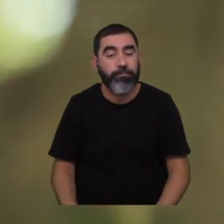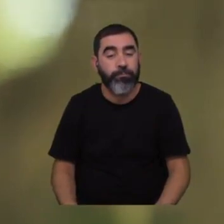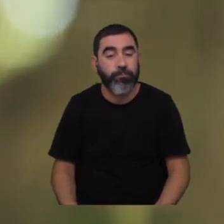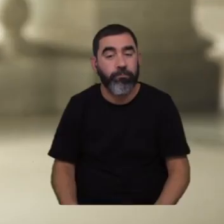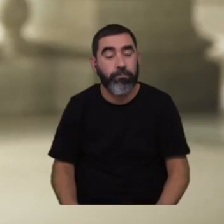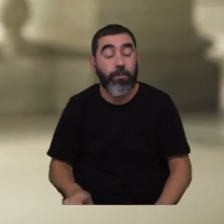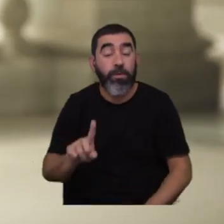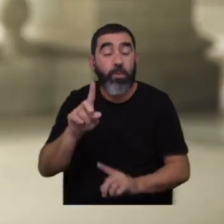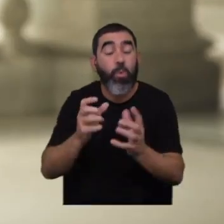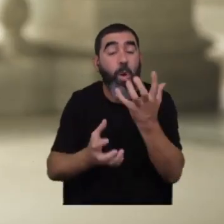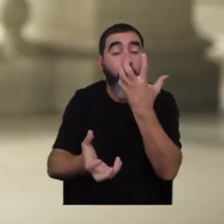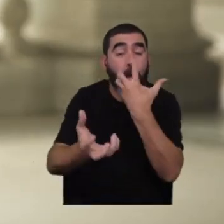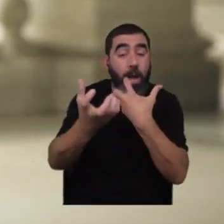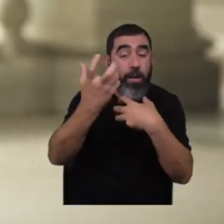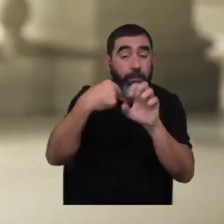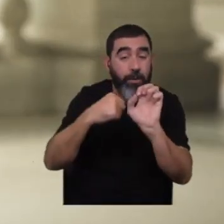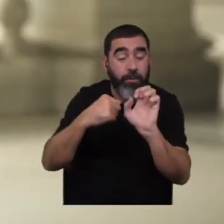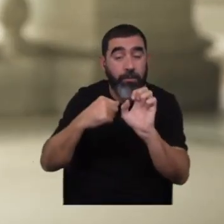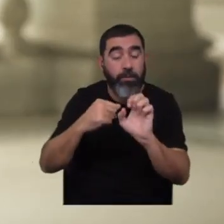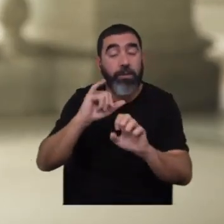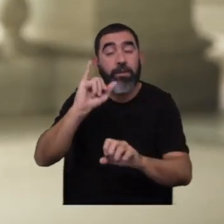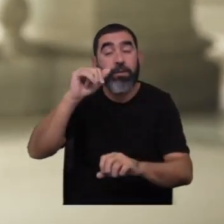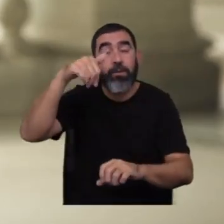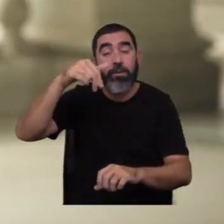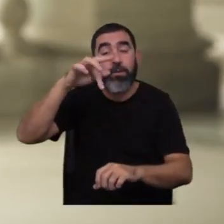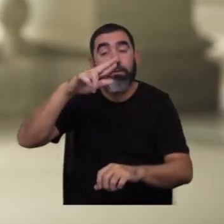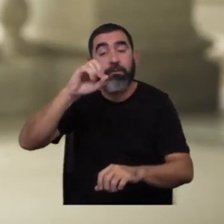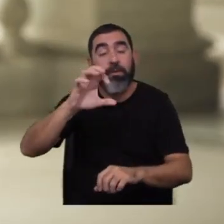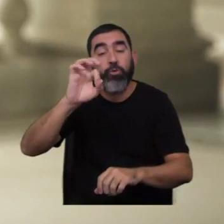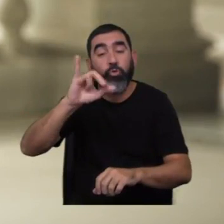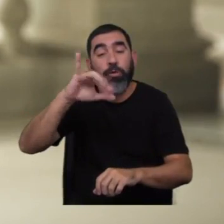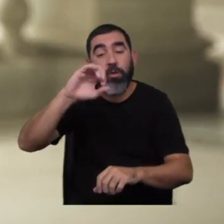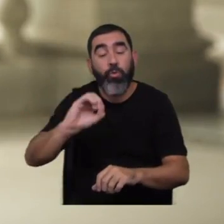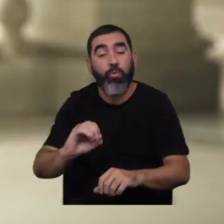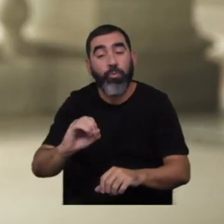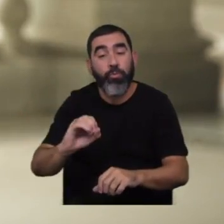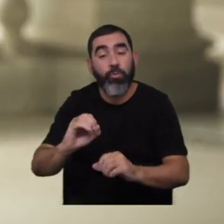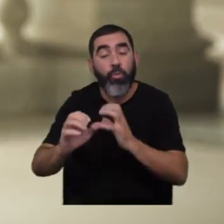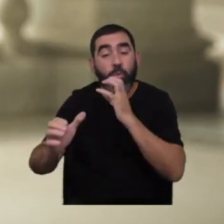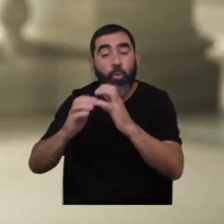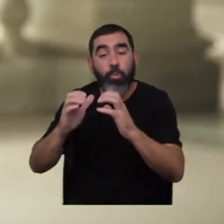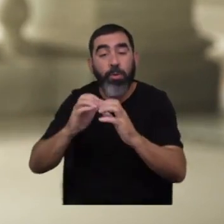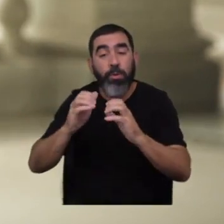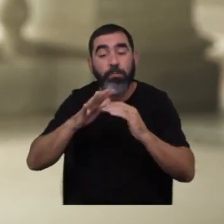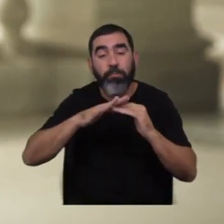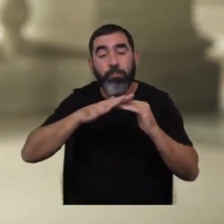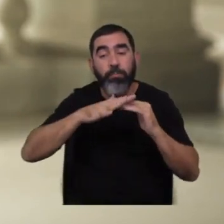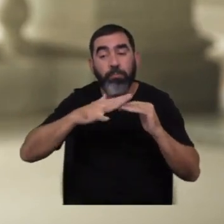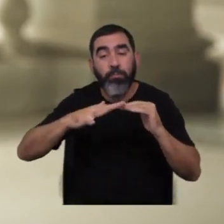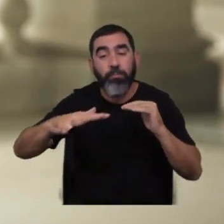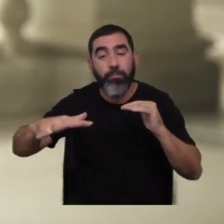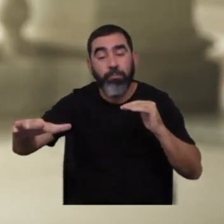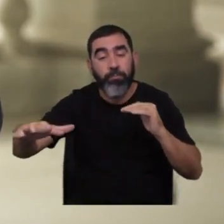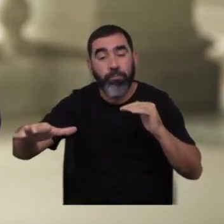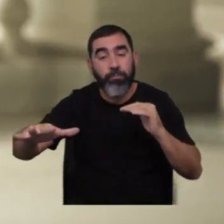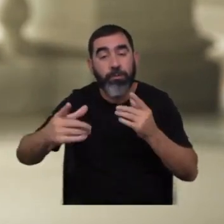Y hay animales que emiten en infrasonido, digamos, se comunican de manera sísmica, ¿sí? A través de la sísmica, y